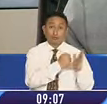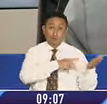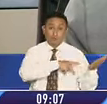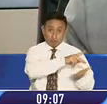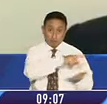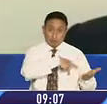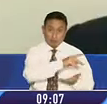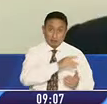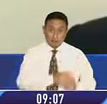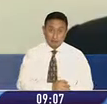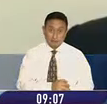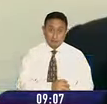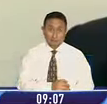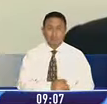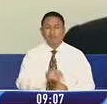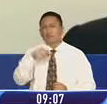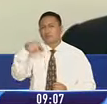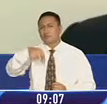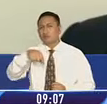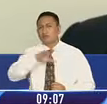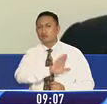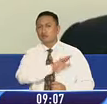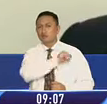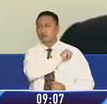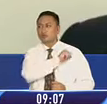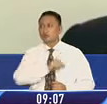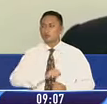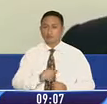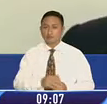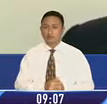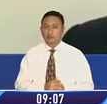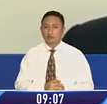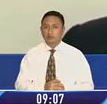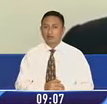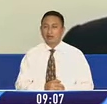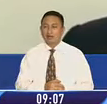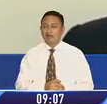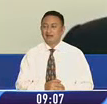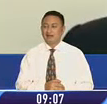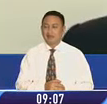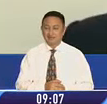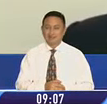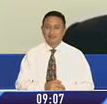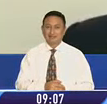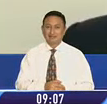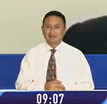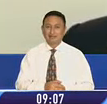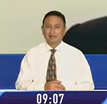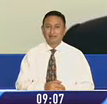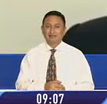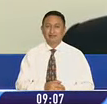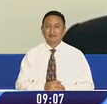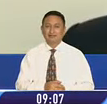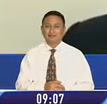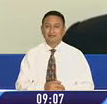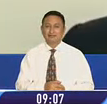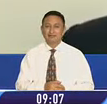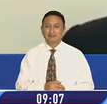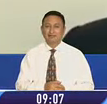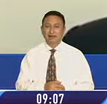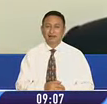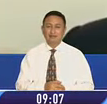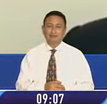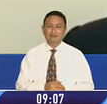él aquí hay una actitud para no tener acuerdos Aquí hay una actitud de desestabilidad de